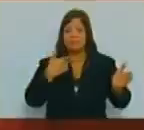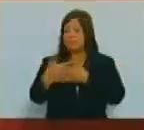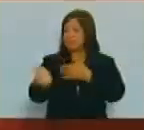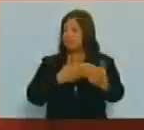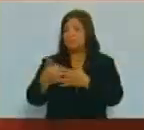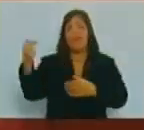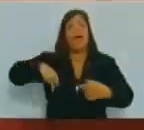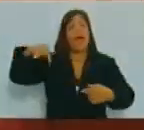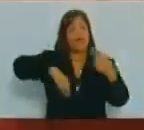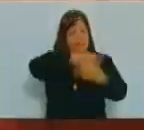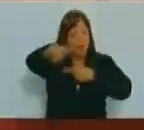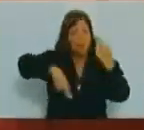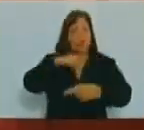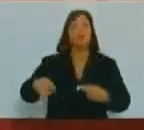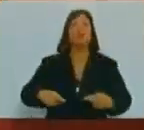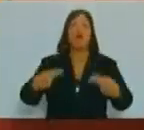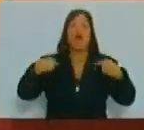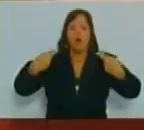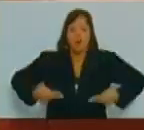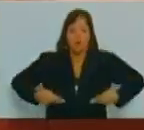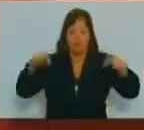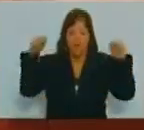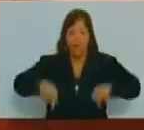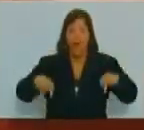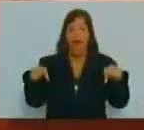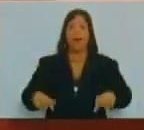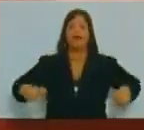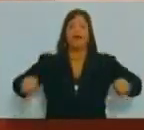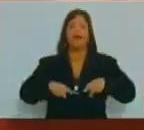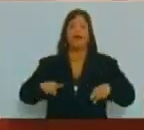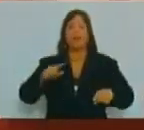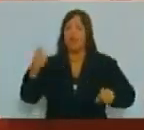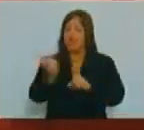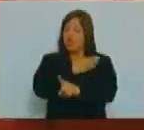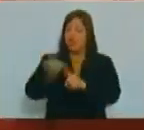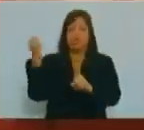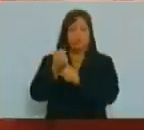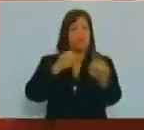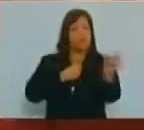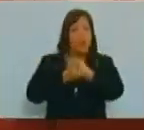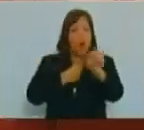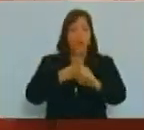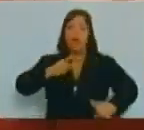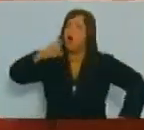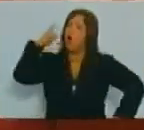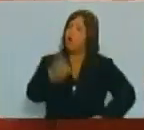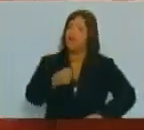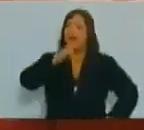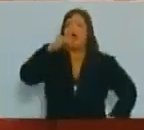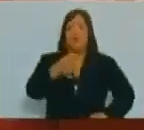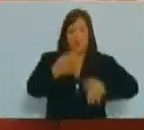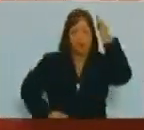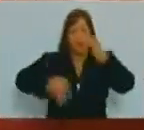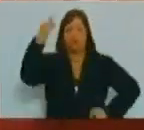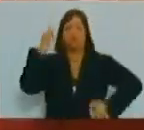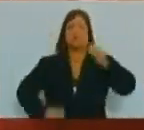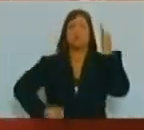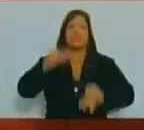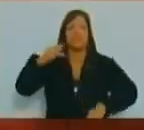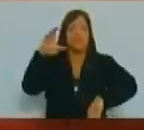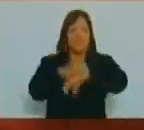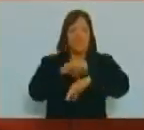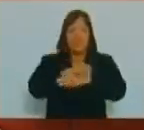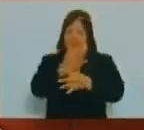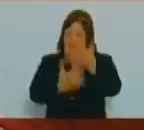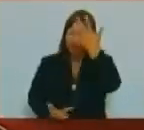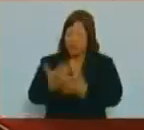aquí hay una revolución ya que somos humanistas nosotros a ellos no los vamos a torturar pero tenemos la obligación de hacer que paguen porque a gota de sangre